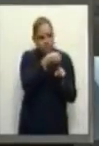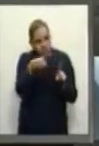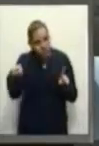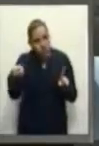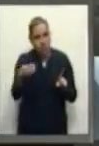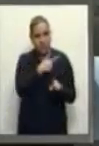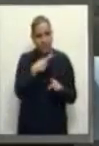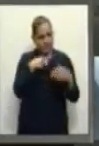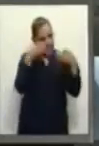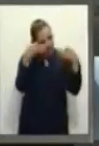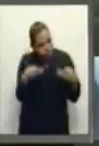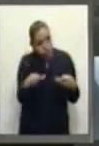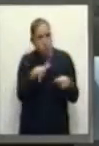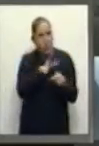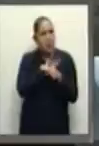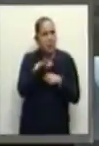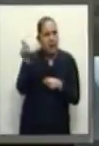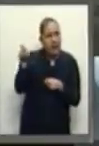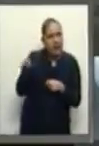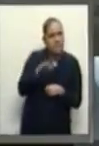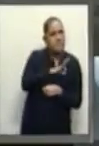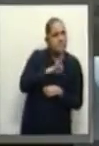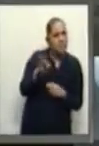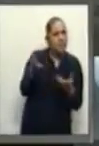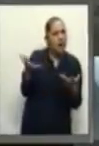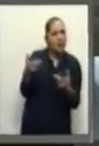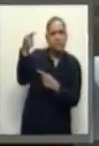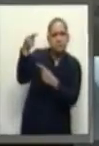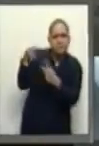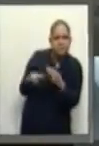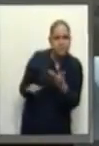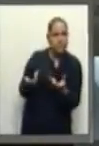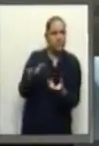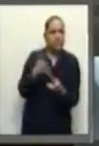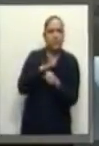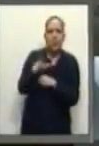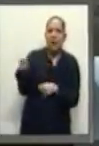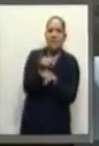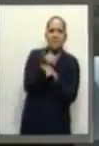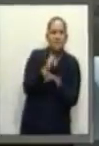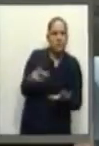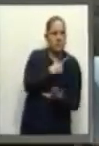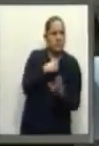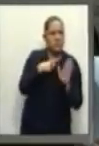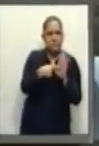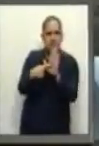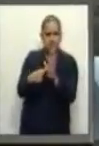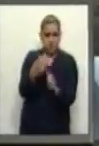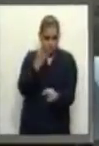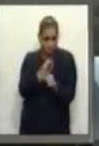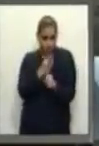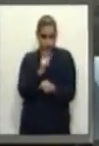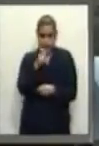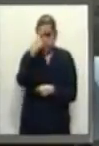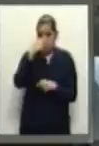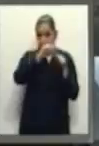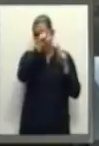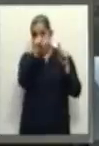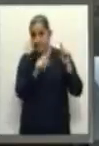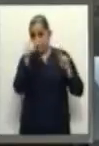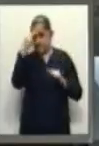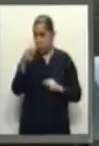cuentas no se trata de que se militariza exhorto con mino de manera